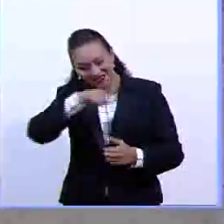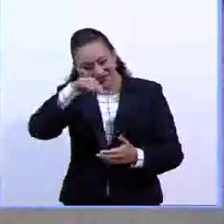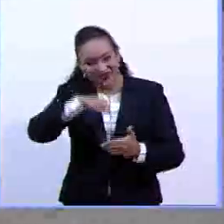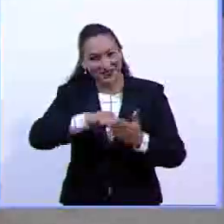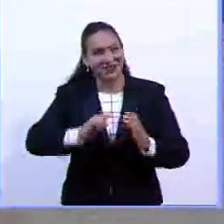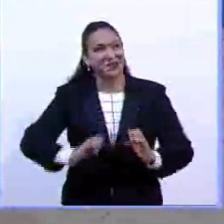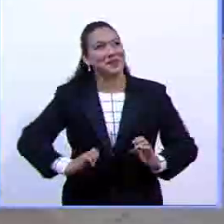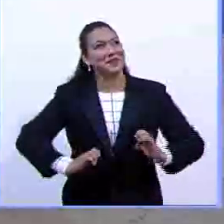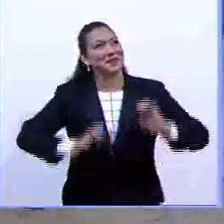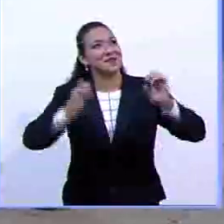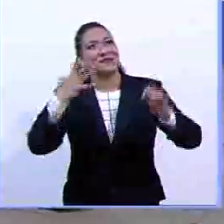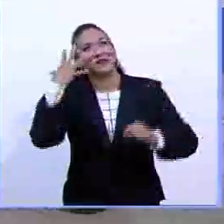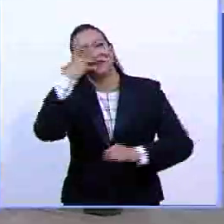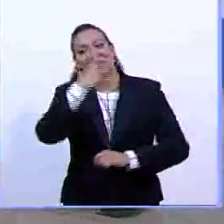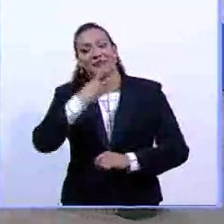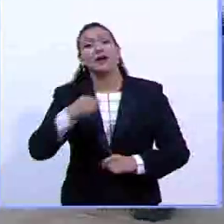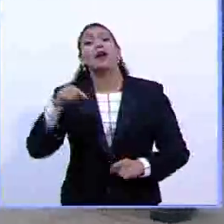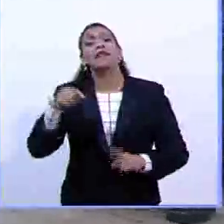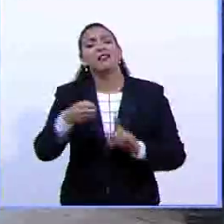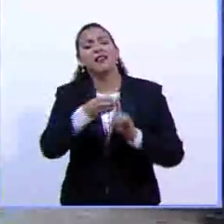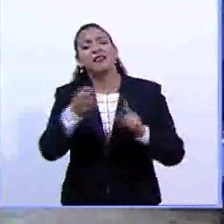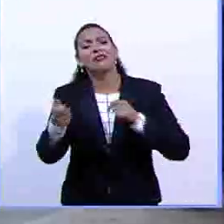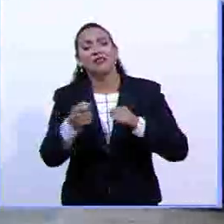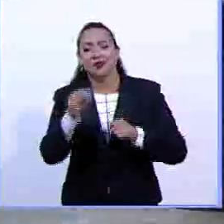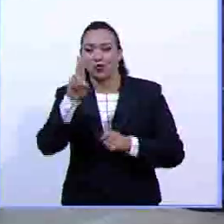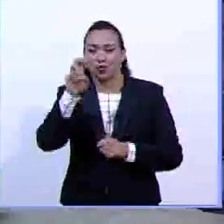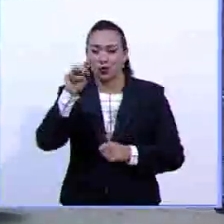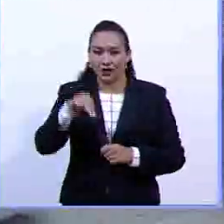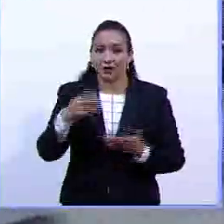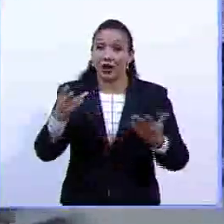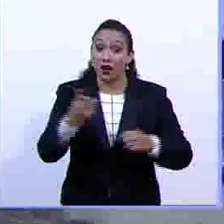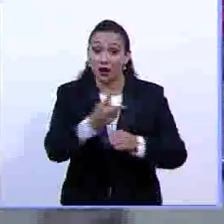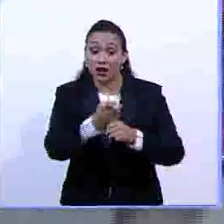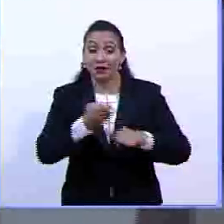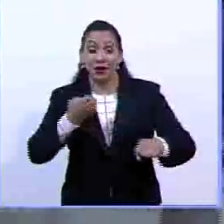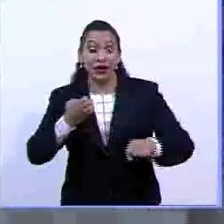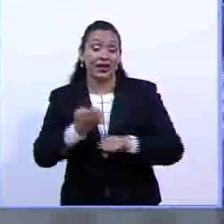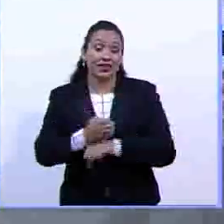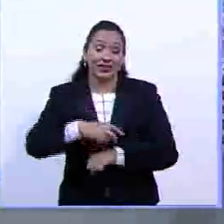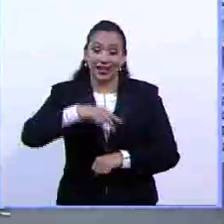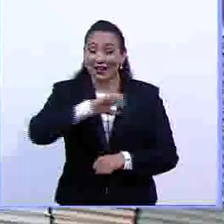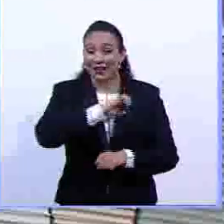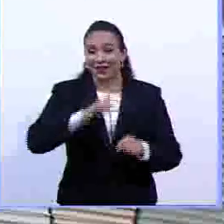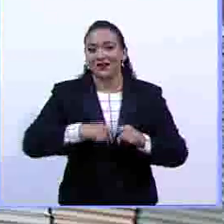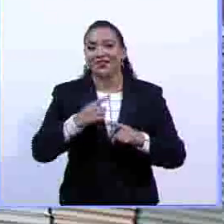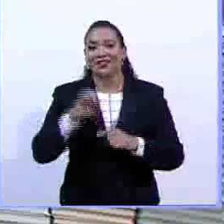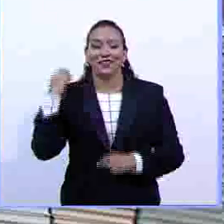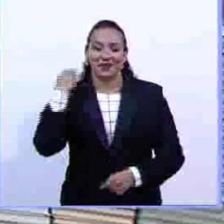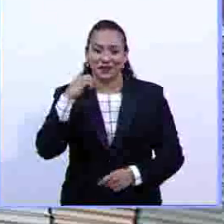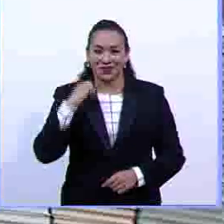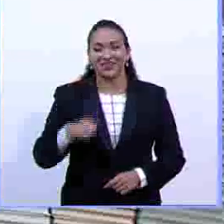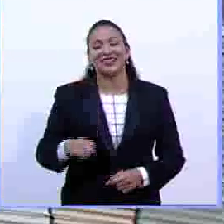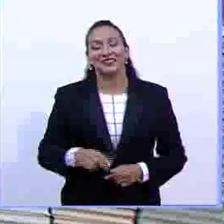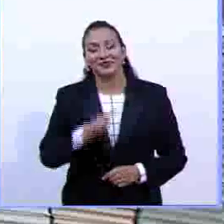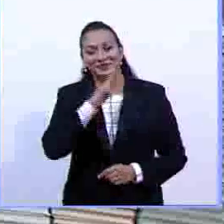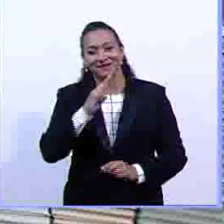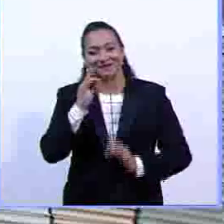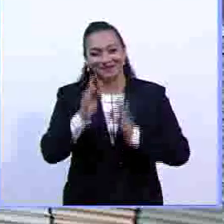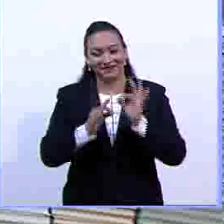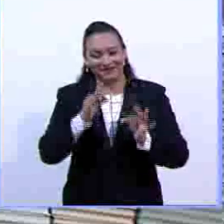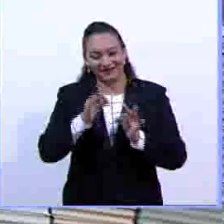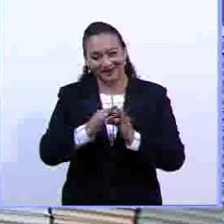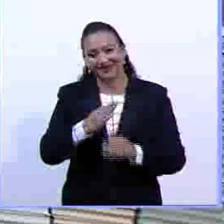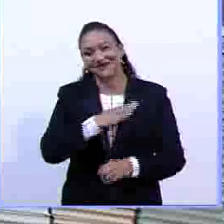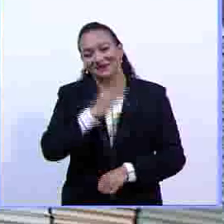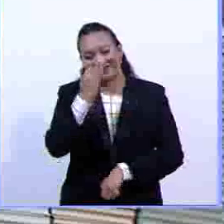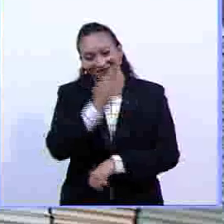de letras organizado por la UNAM y en esta ocasión el estado invitado es Oaxaca. Hasta aquí mi reporte desde la FIL. Muy